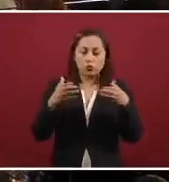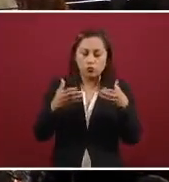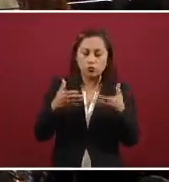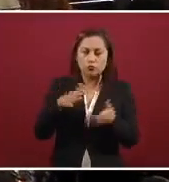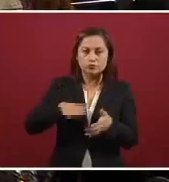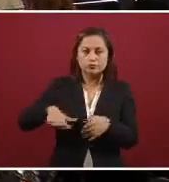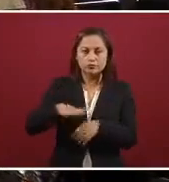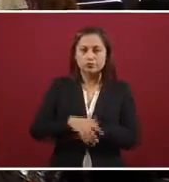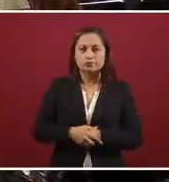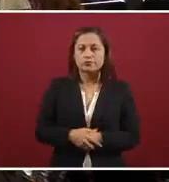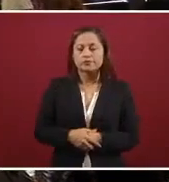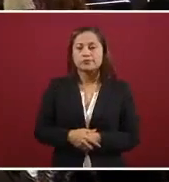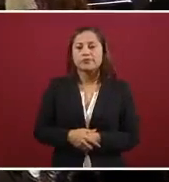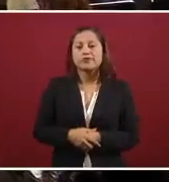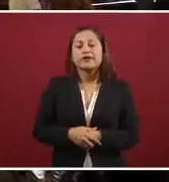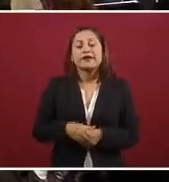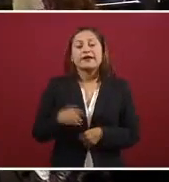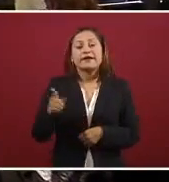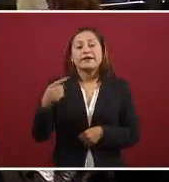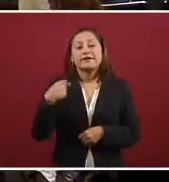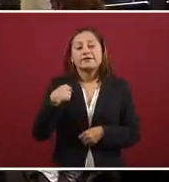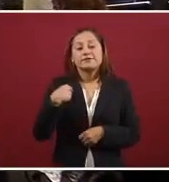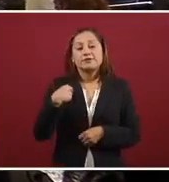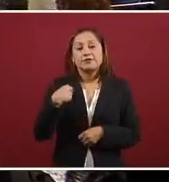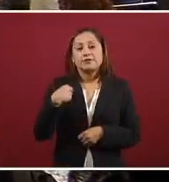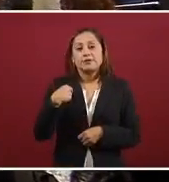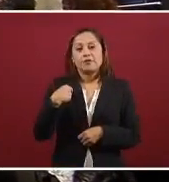le hablé precisamente a David que fuera